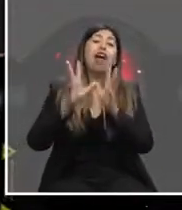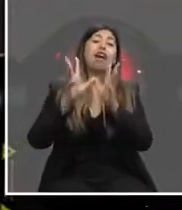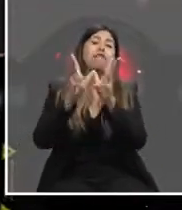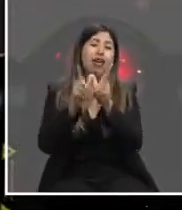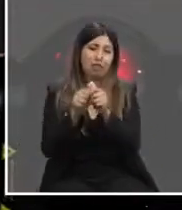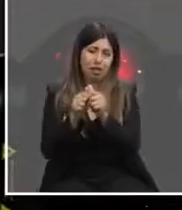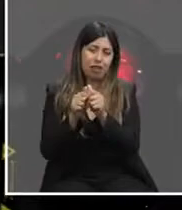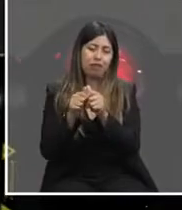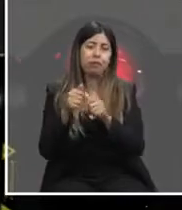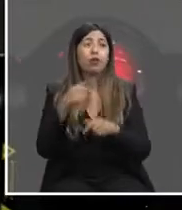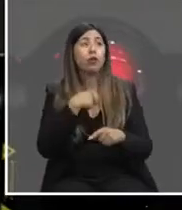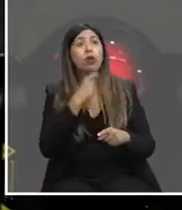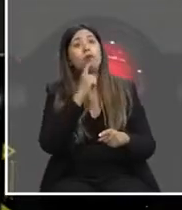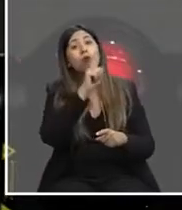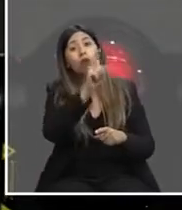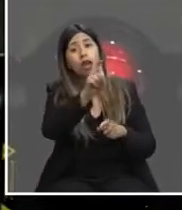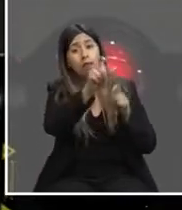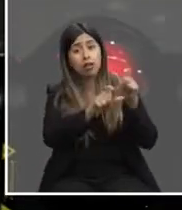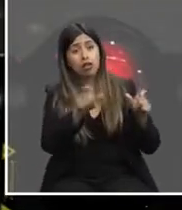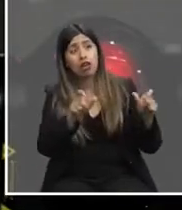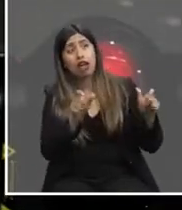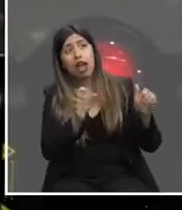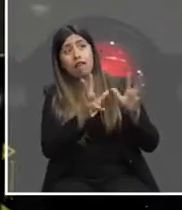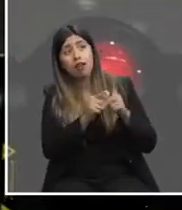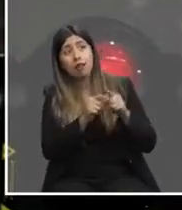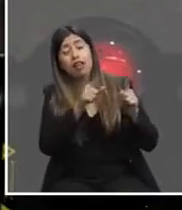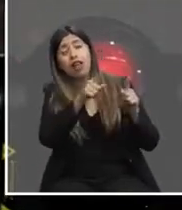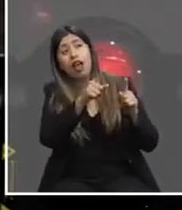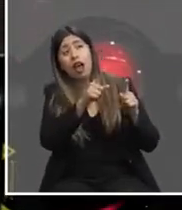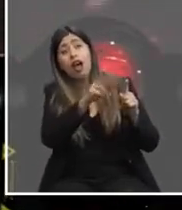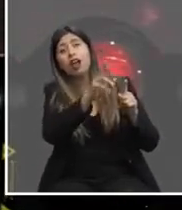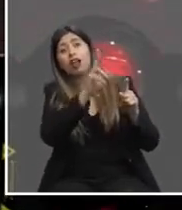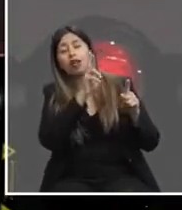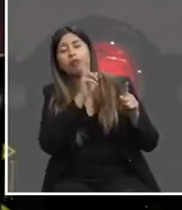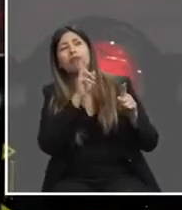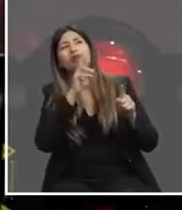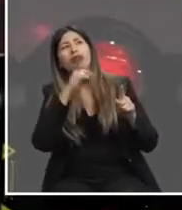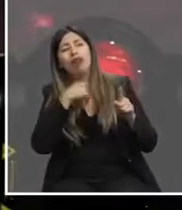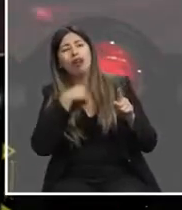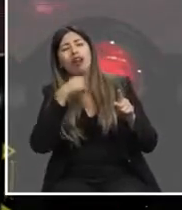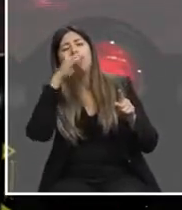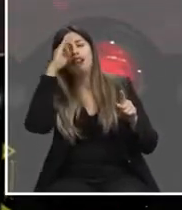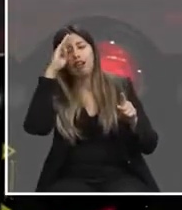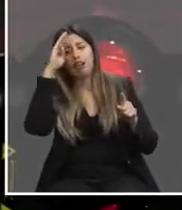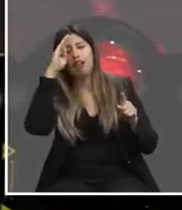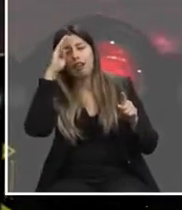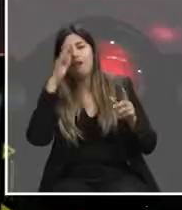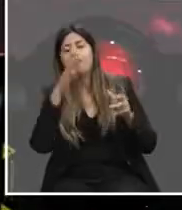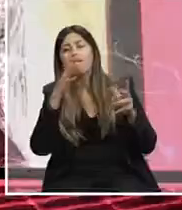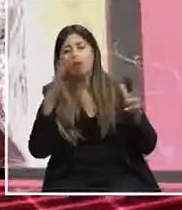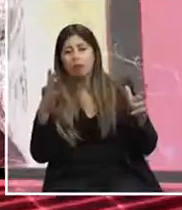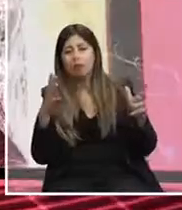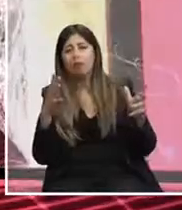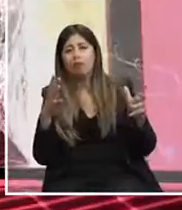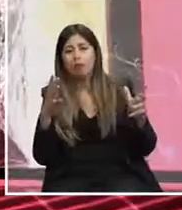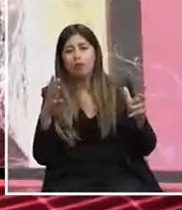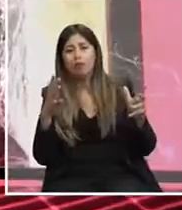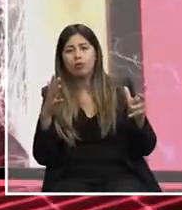cercanas que tú les tenías confianza y les creías en un nivel bastante